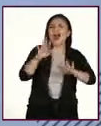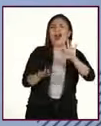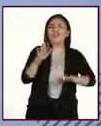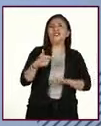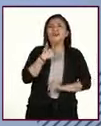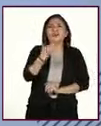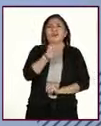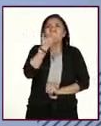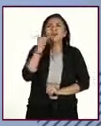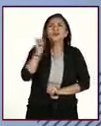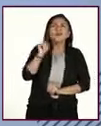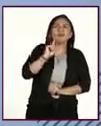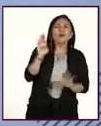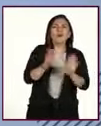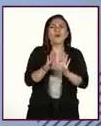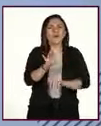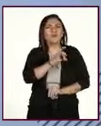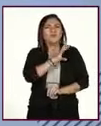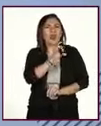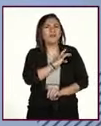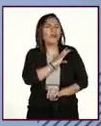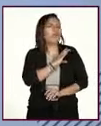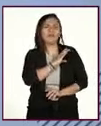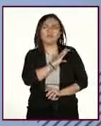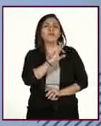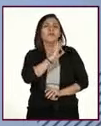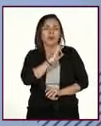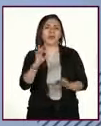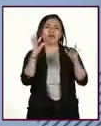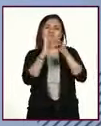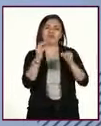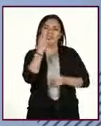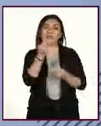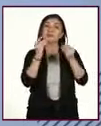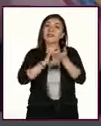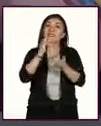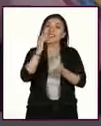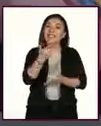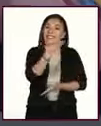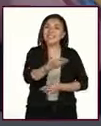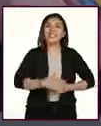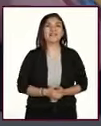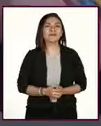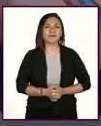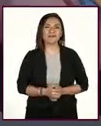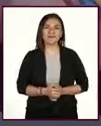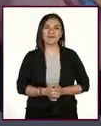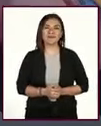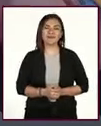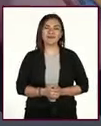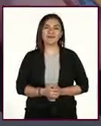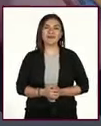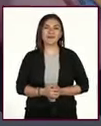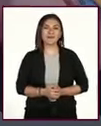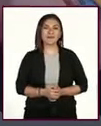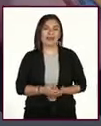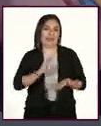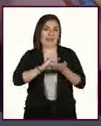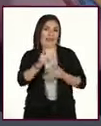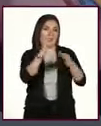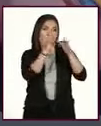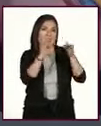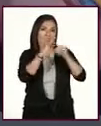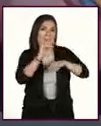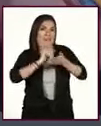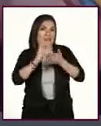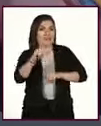estamos acostumbrados a hablar o a escuchar. Muchísimas gracias. Muchas gracias, Fanny Pineda, por estas palabras y por